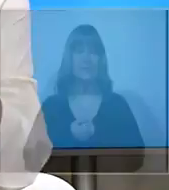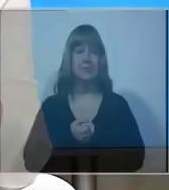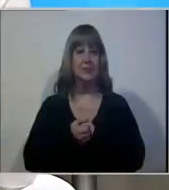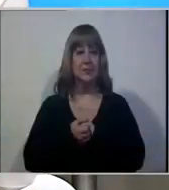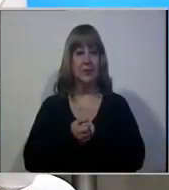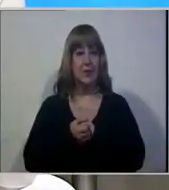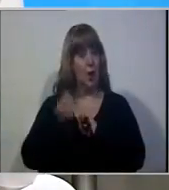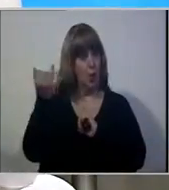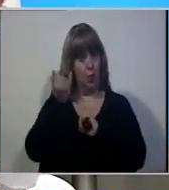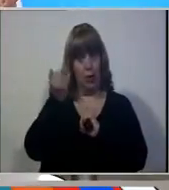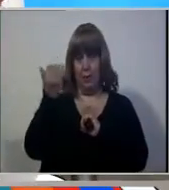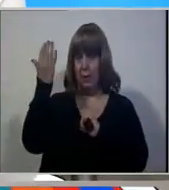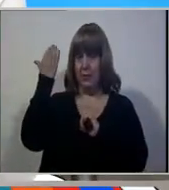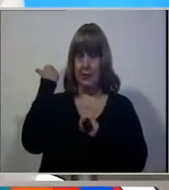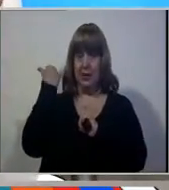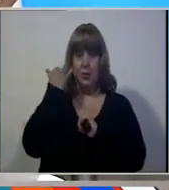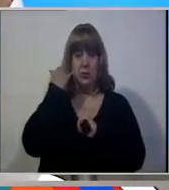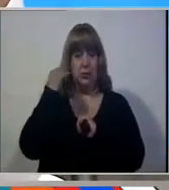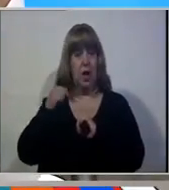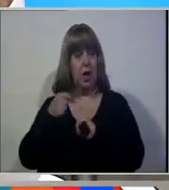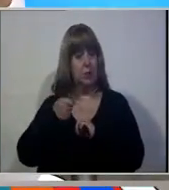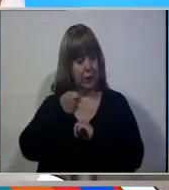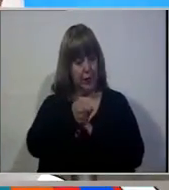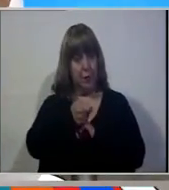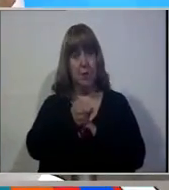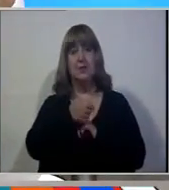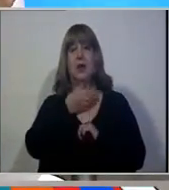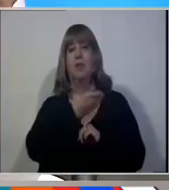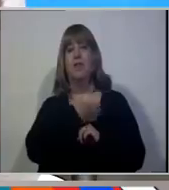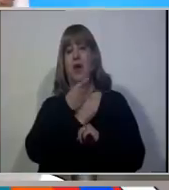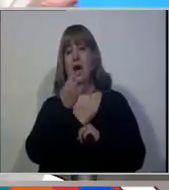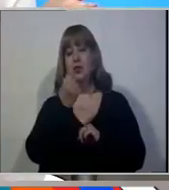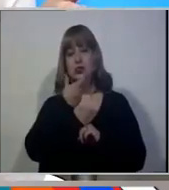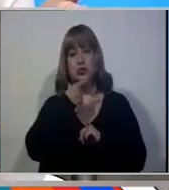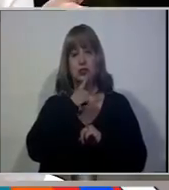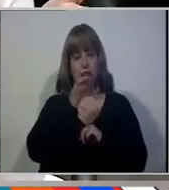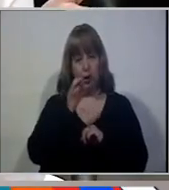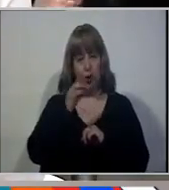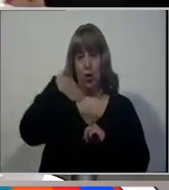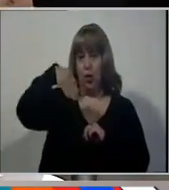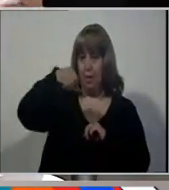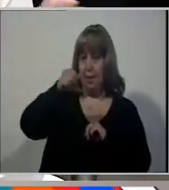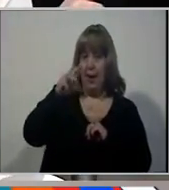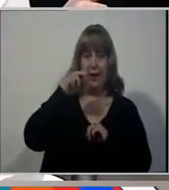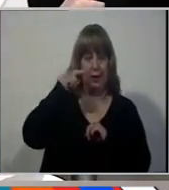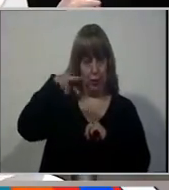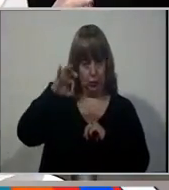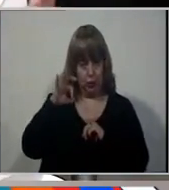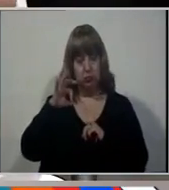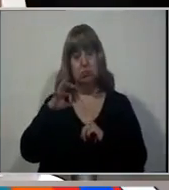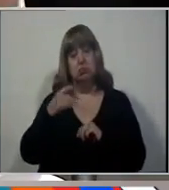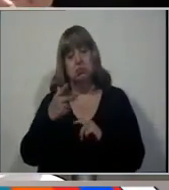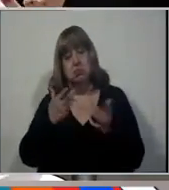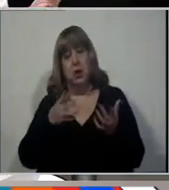El jueves pasado dábamos cuenta de un crimen. Fausto Mariño, de 48 años, se encontraba repartiendo pan, como todos los días.